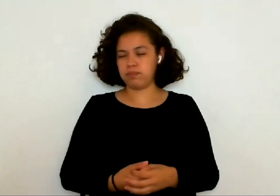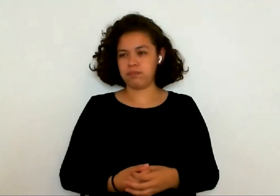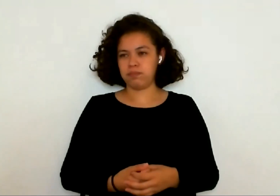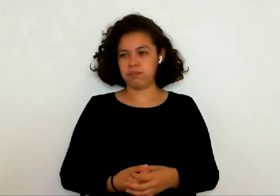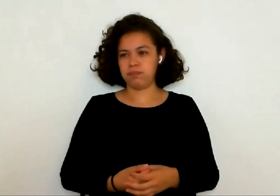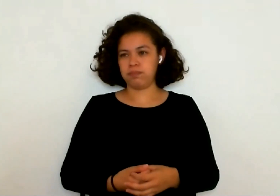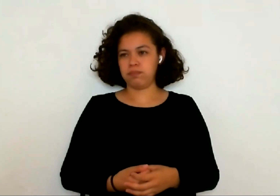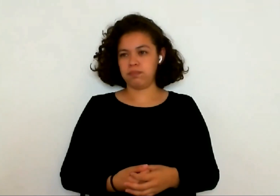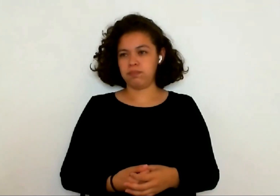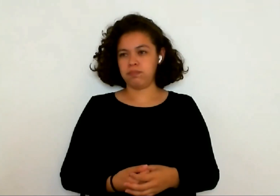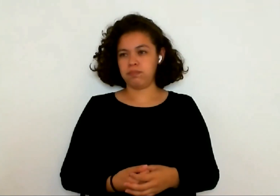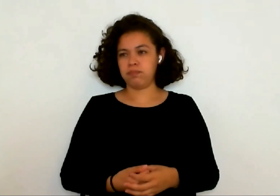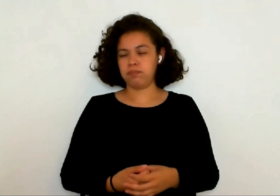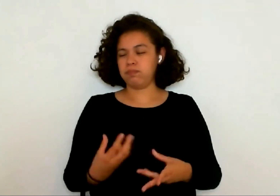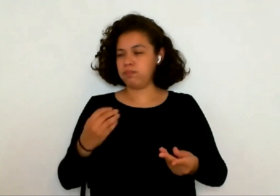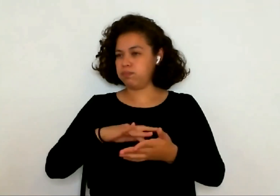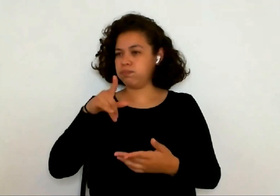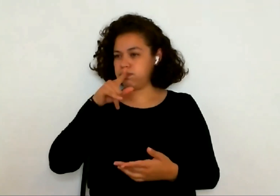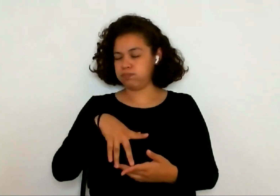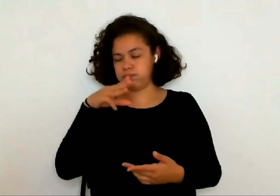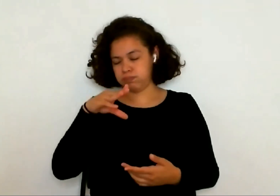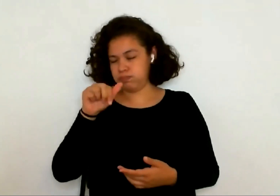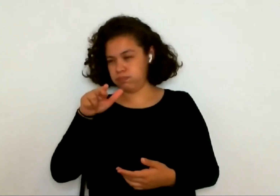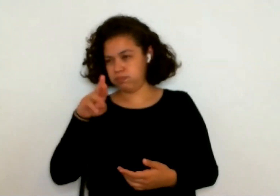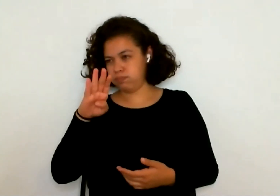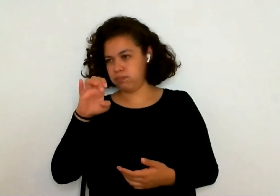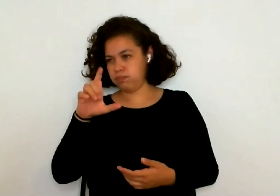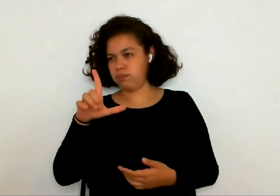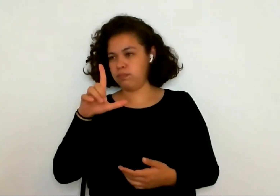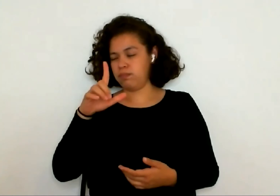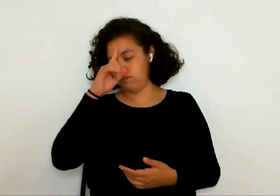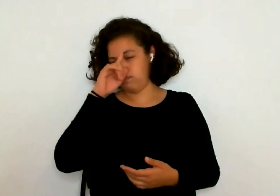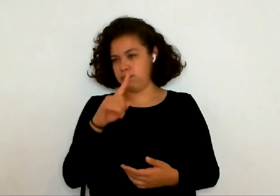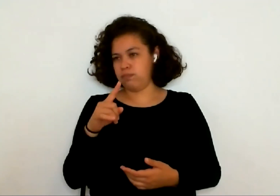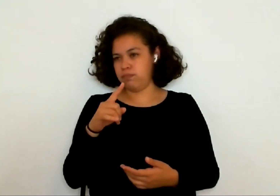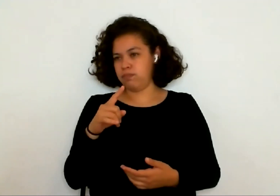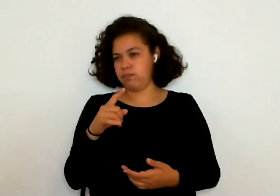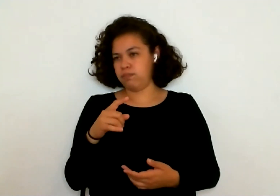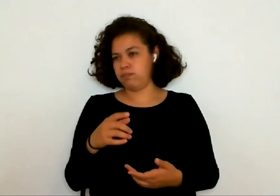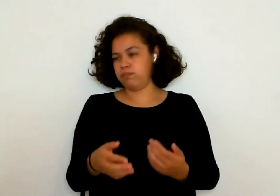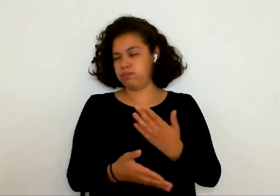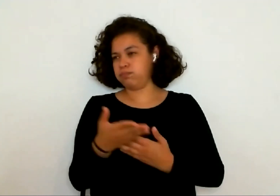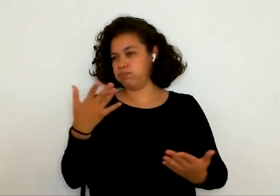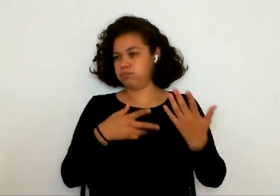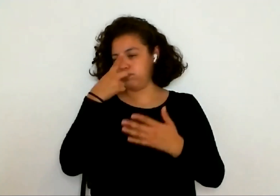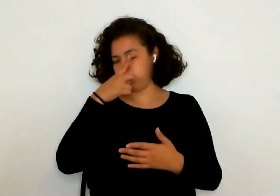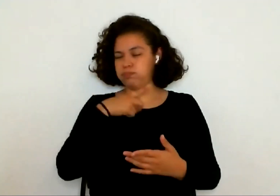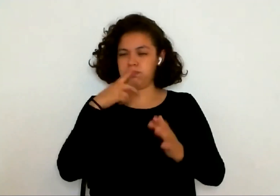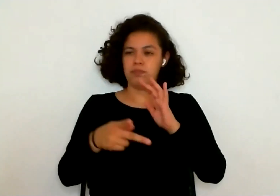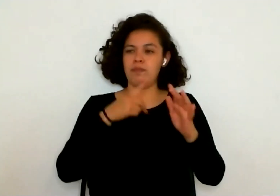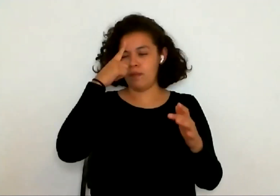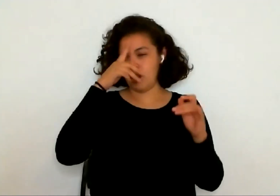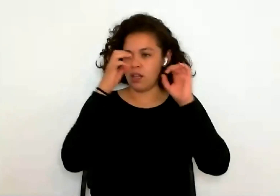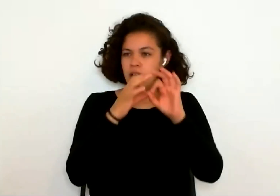Pues muchas gracias a ti, Maribel, por compartirnos y por recalcarnos, ¿no? Esta parte de la importancia de